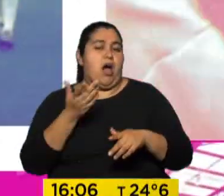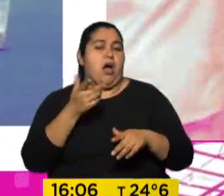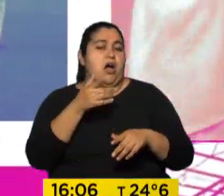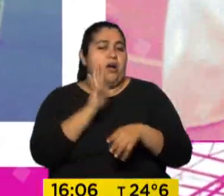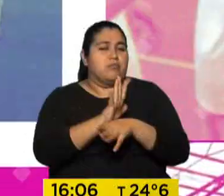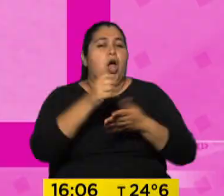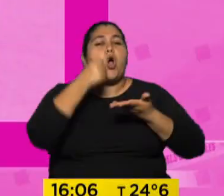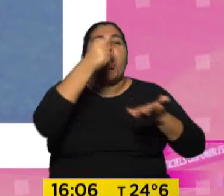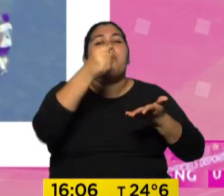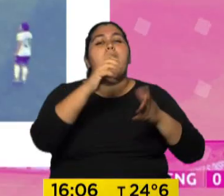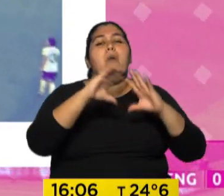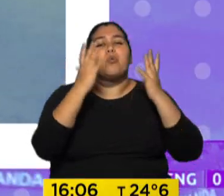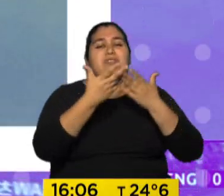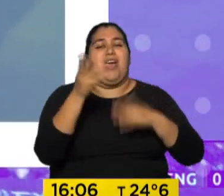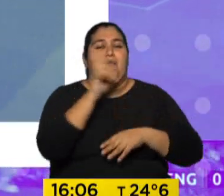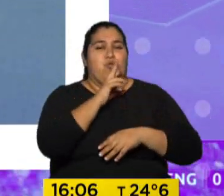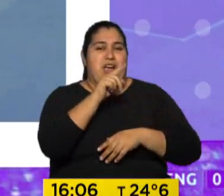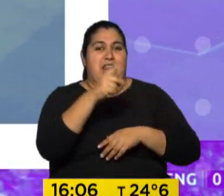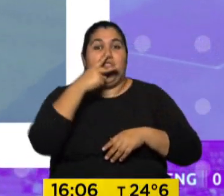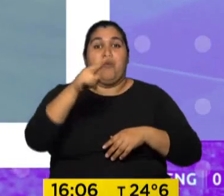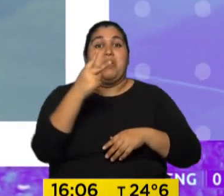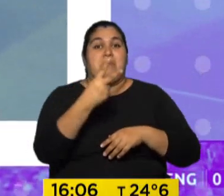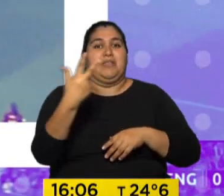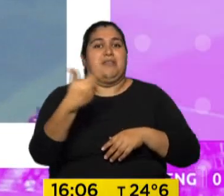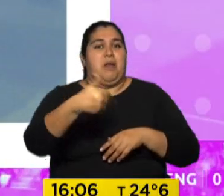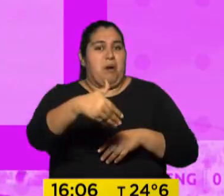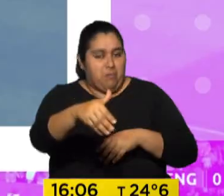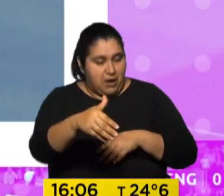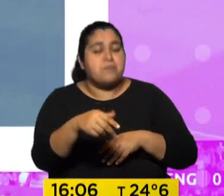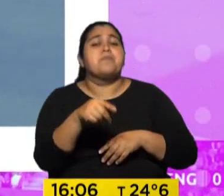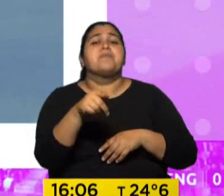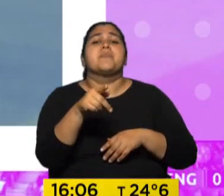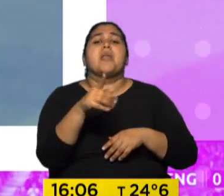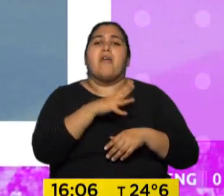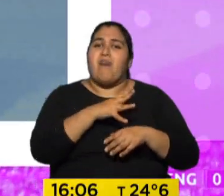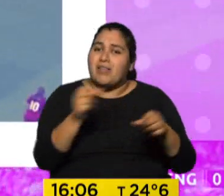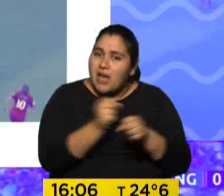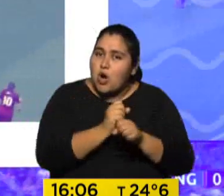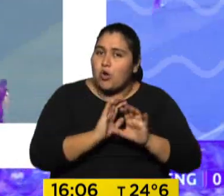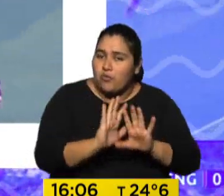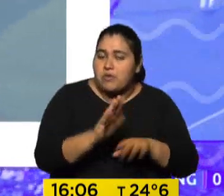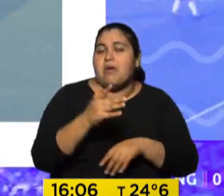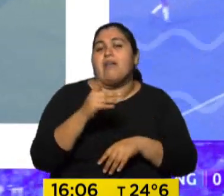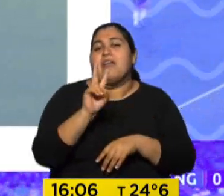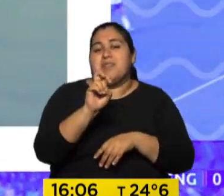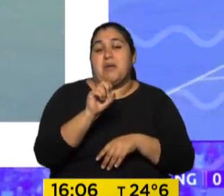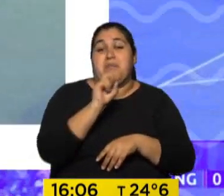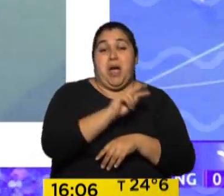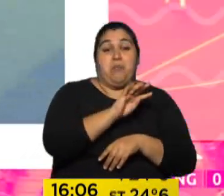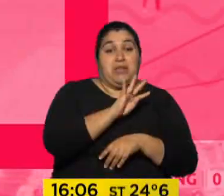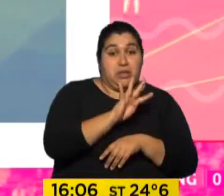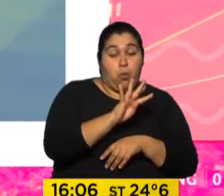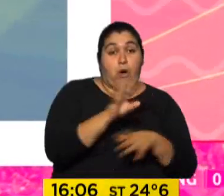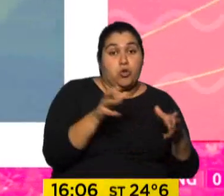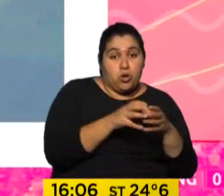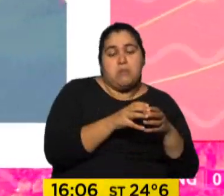Mundial Femenina para 2023. Aún sin sede confirmada, va a pasar de 24 a